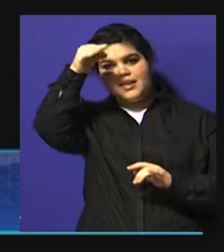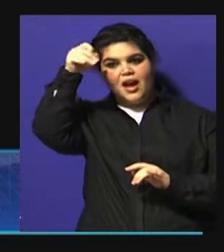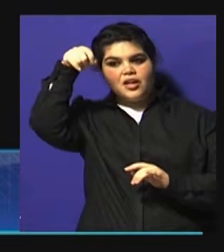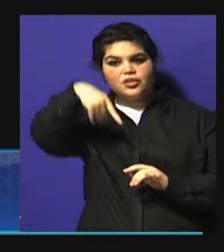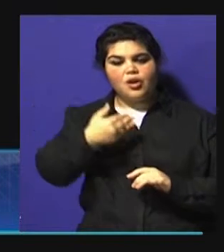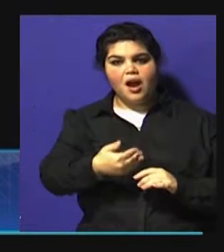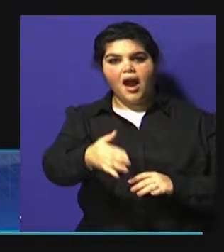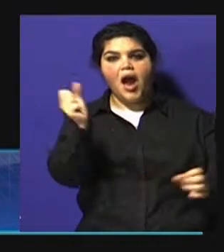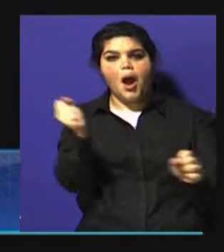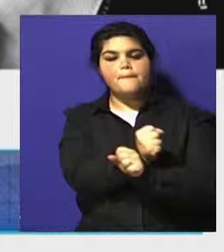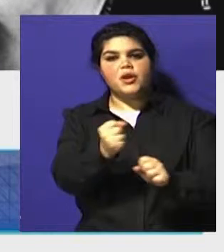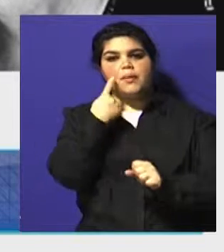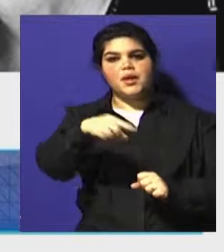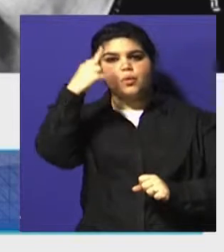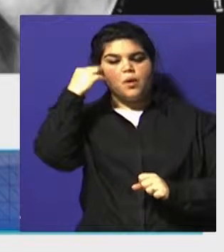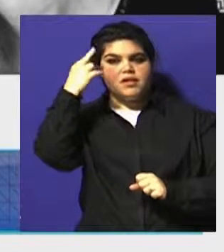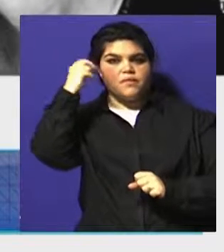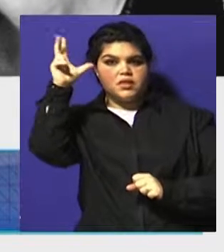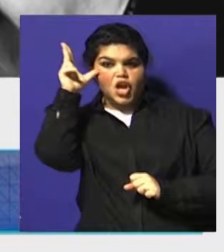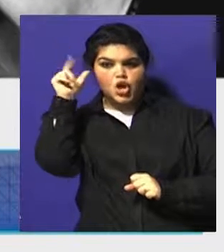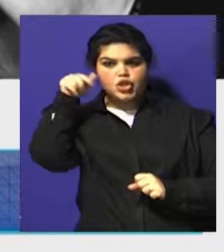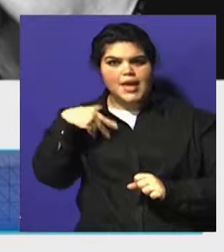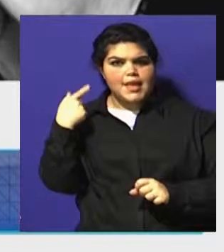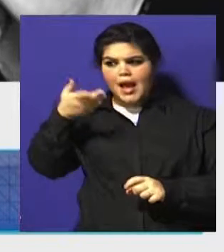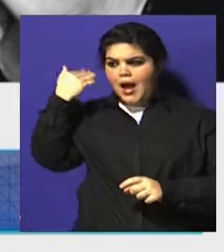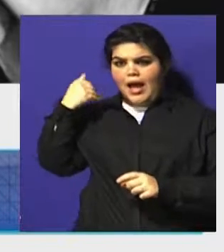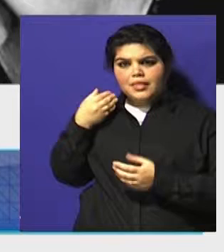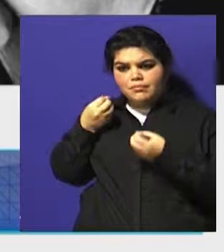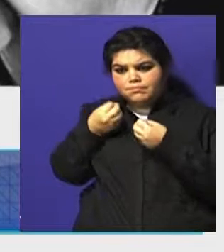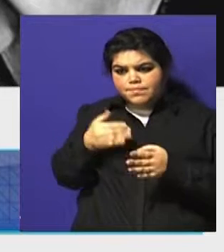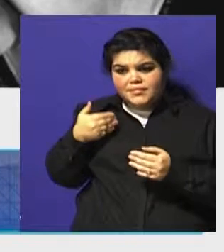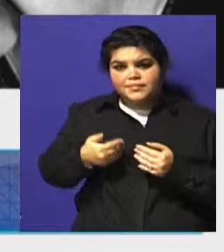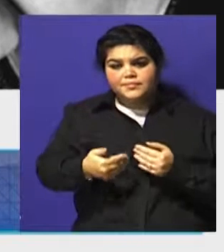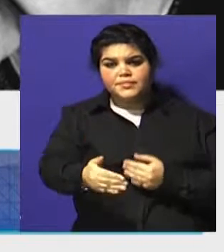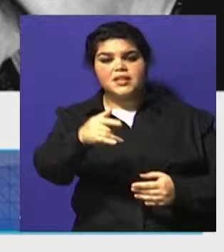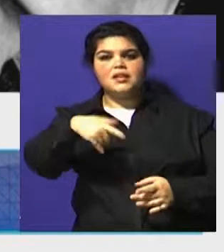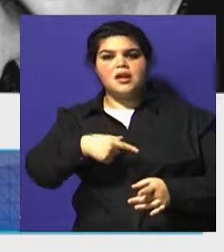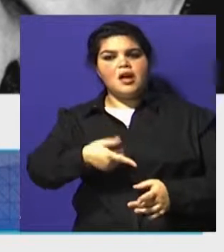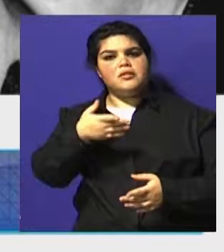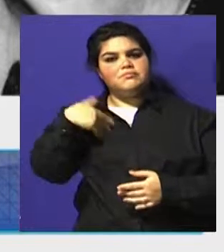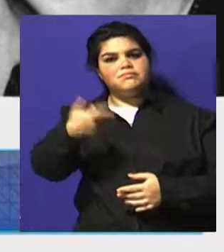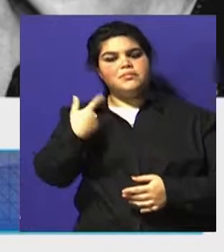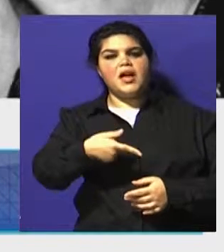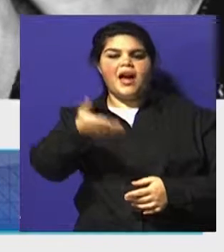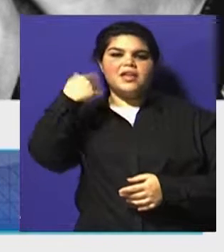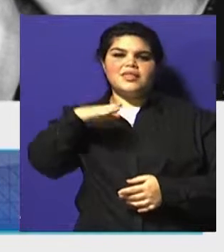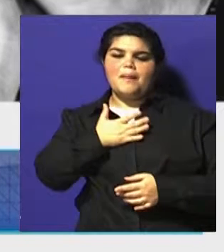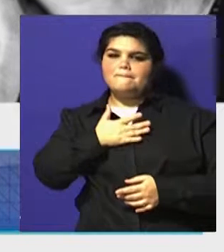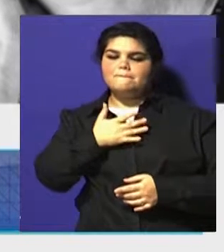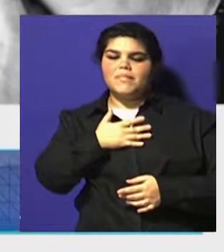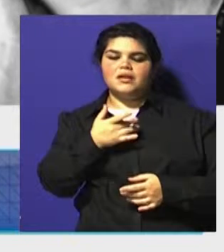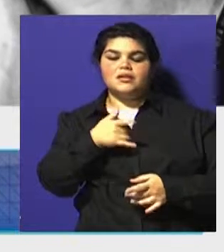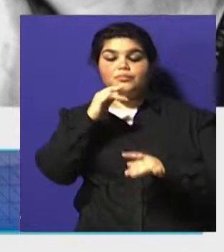el 1998, después de mucha presión y un veto de por medio por la presidencia de Menem. Lito Cruz fue el